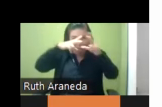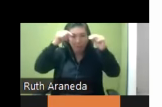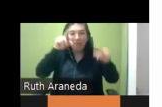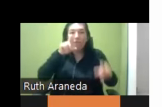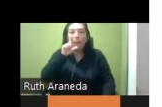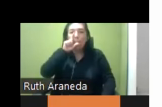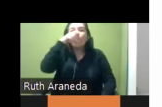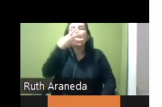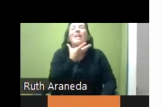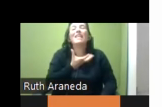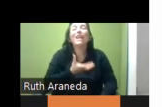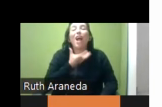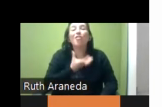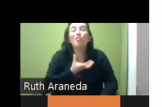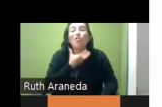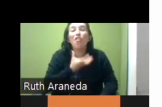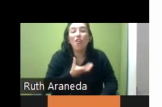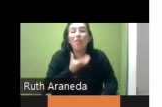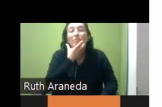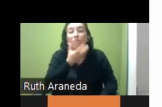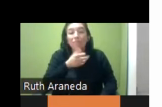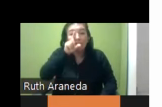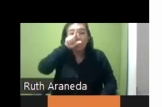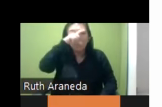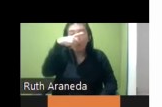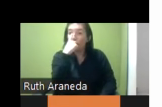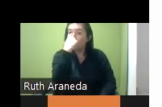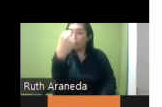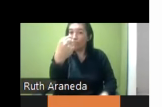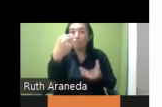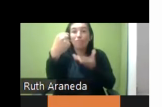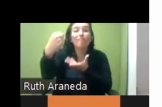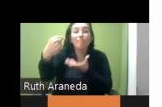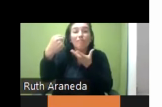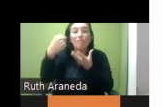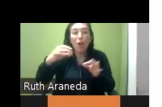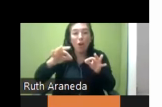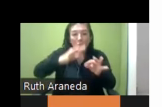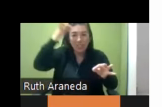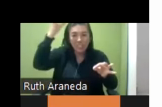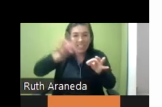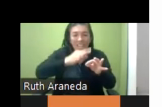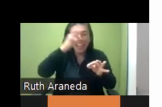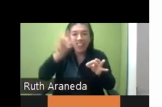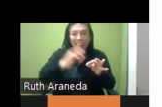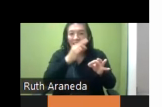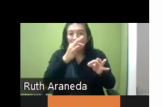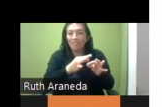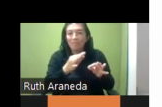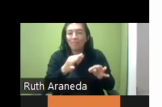pelícano cocidas eh, con unos hilados